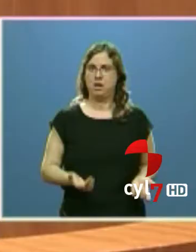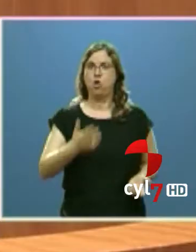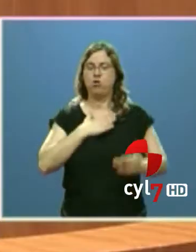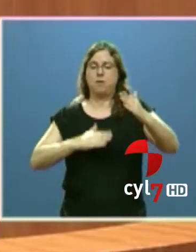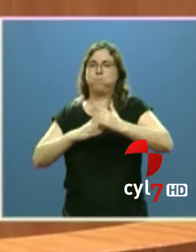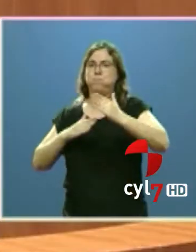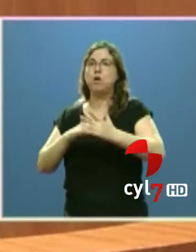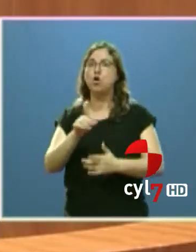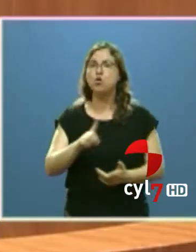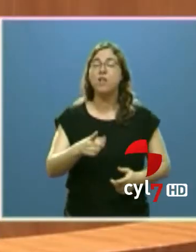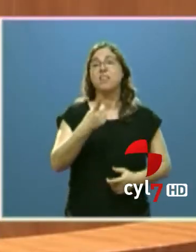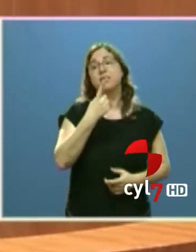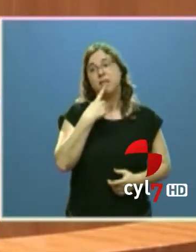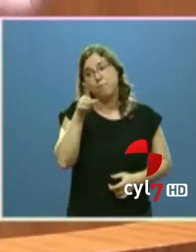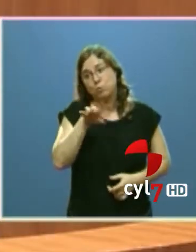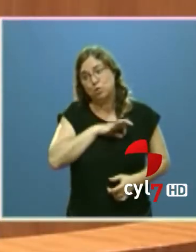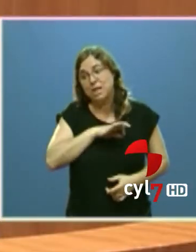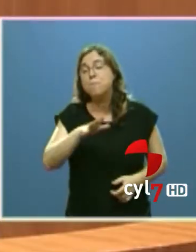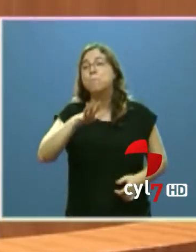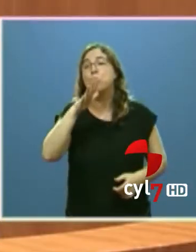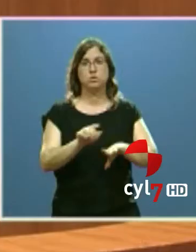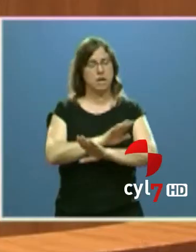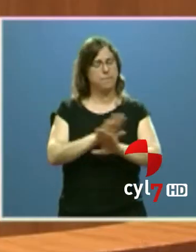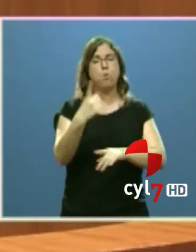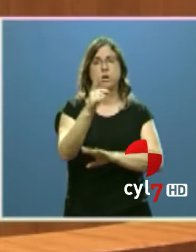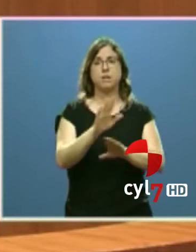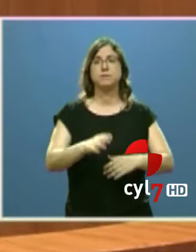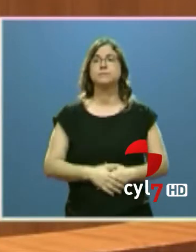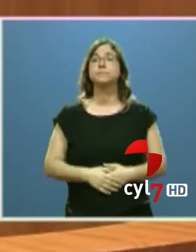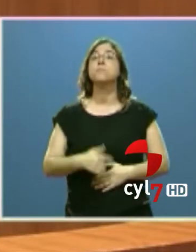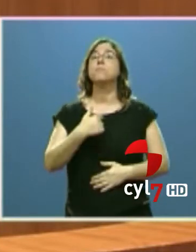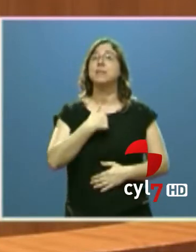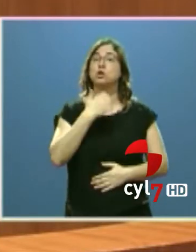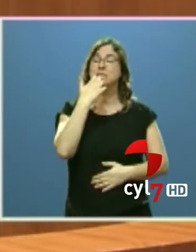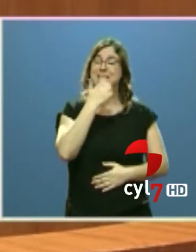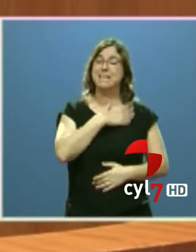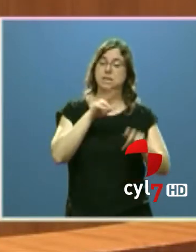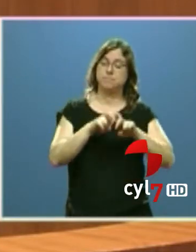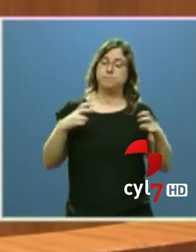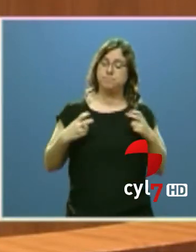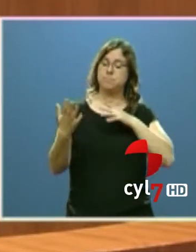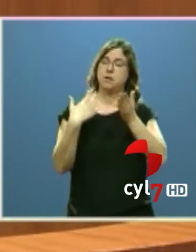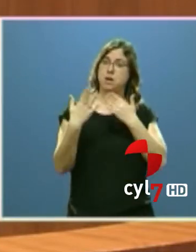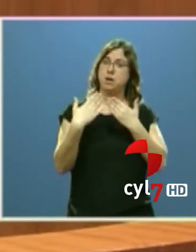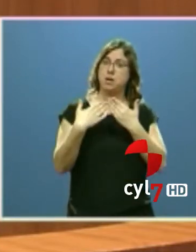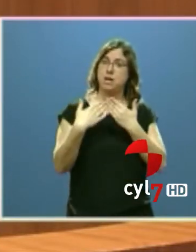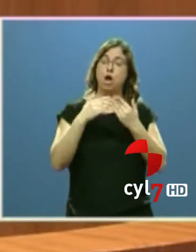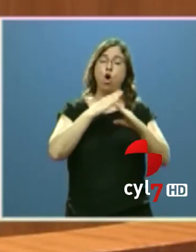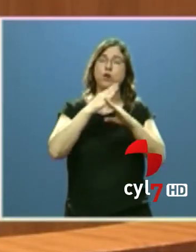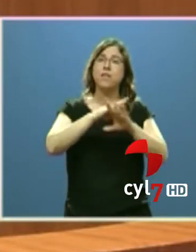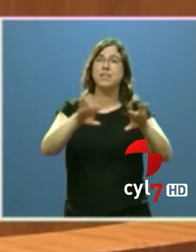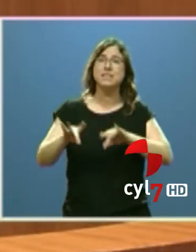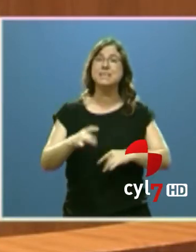ya me dirá usted porque no hemos dado un paso adelante yo estoy dispuesto a volverme a sentar en la mesa para acordar lo que queda la ordenación del